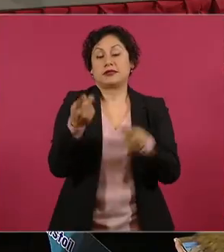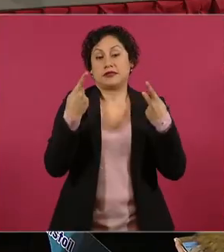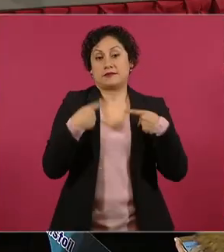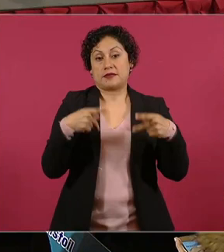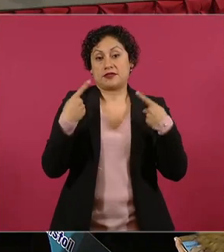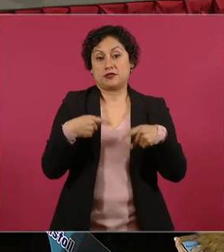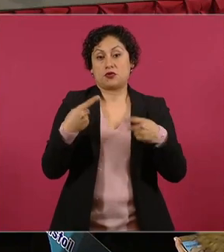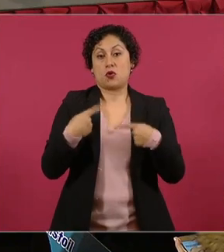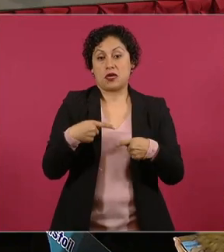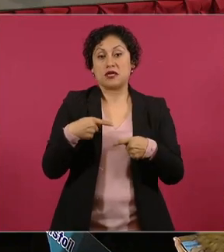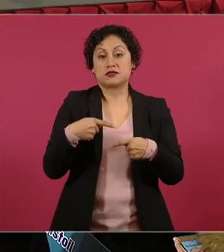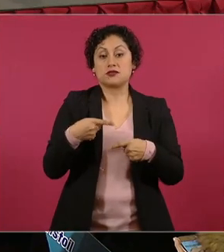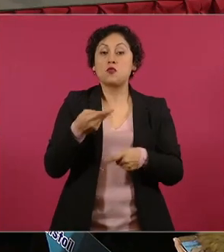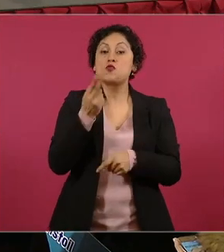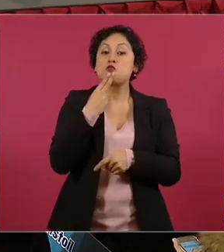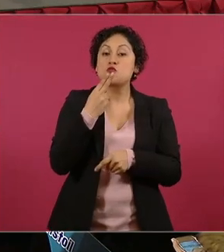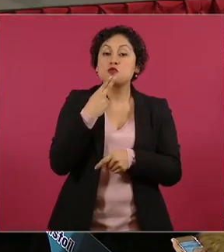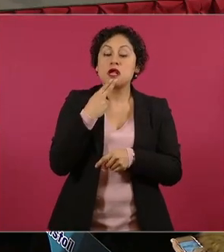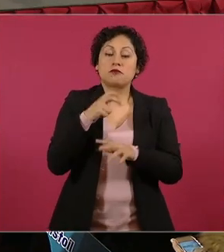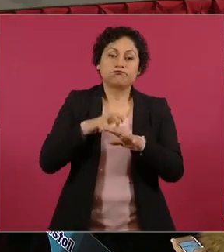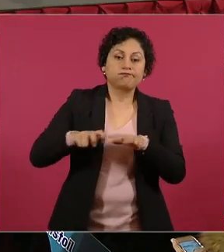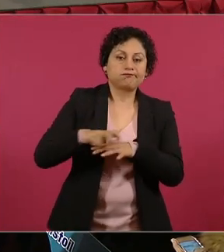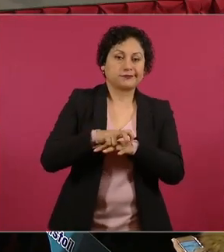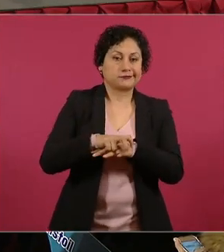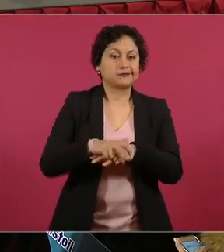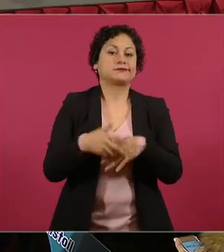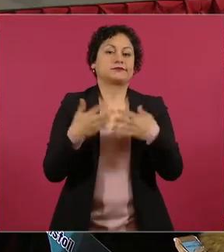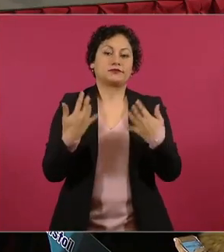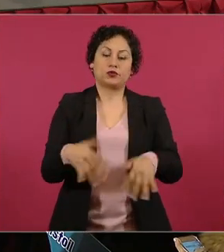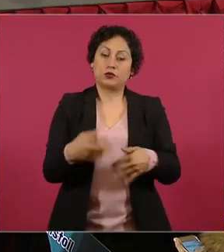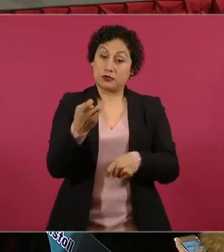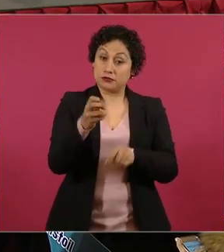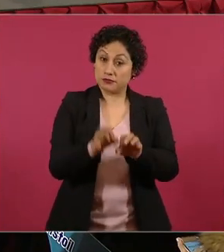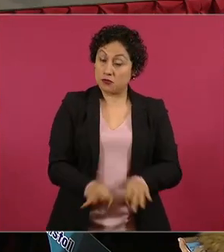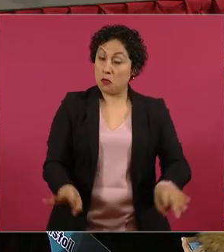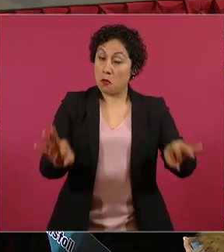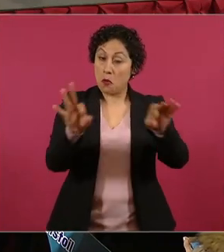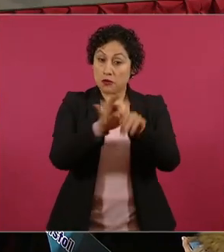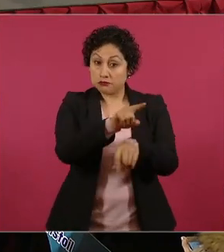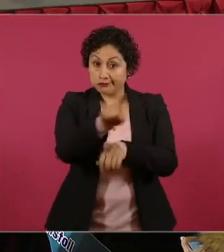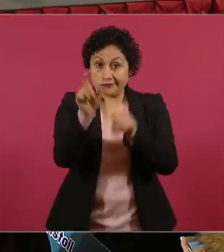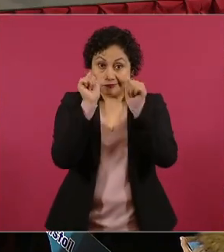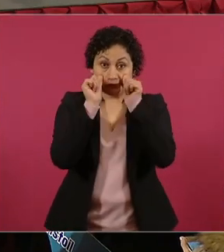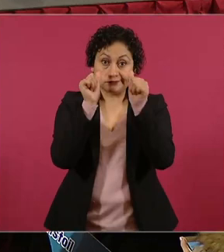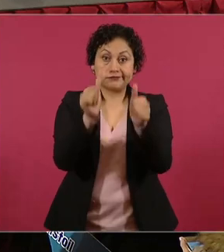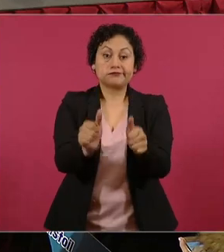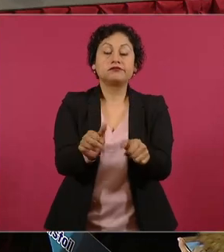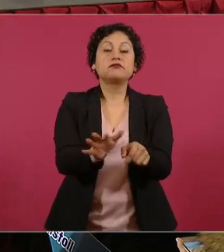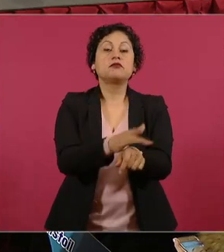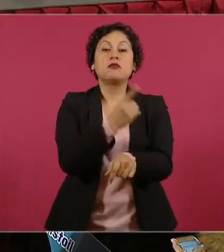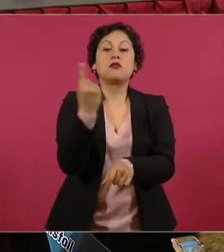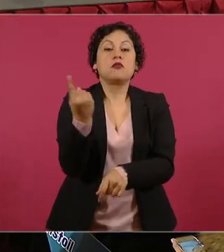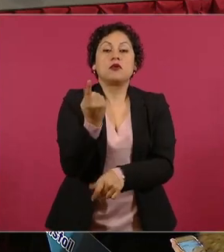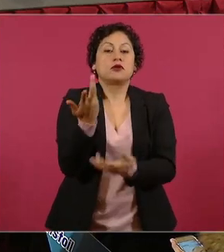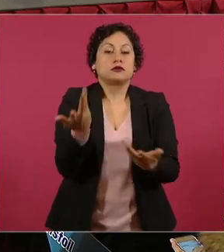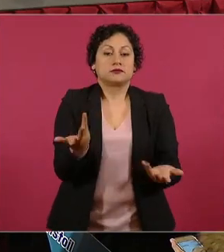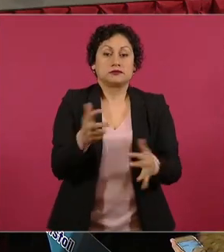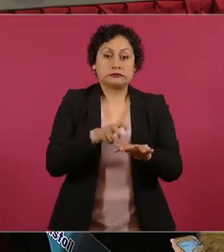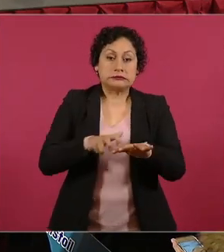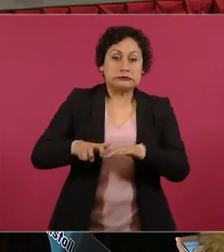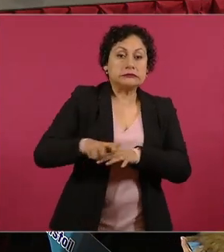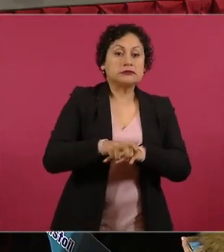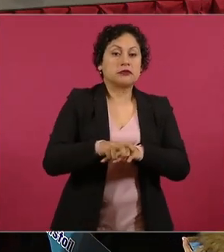día. Eso es importante, ese dato. Eso quisiera decirlo y puntualizarlo porque es importante que sepan que el Tren Maya